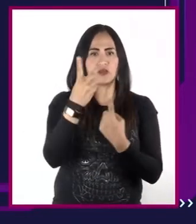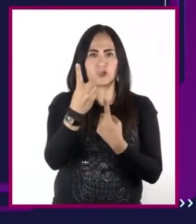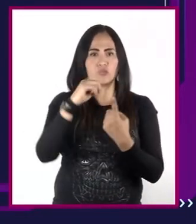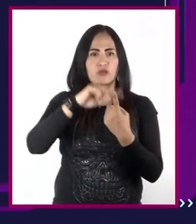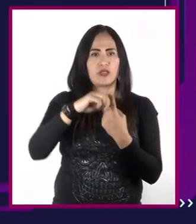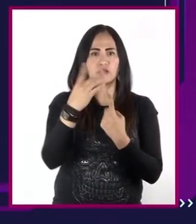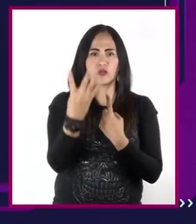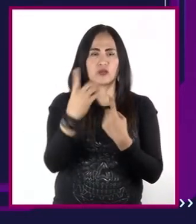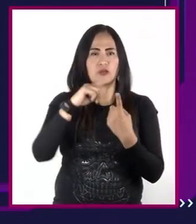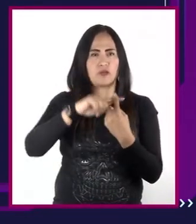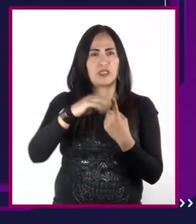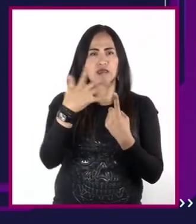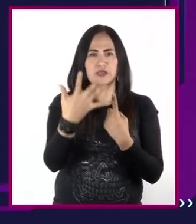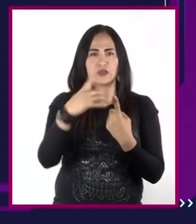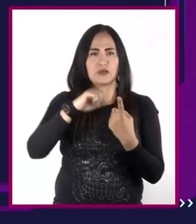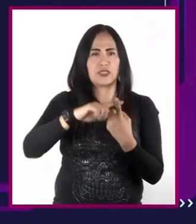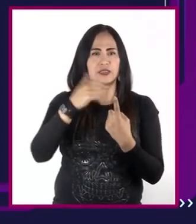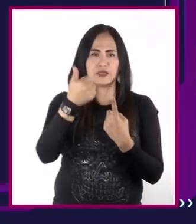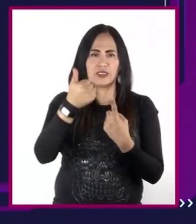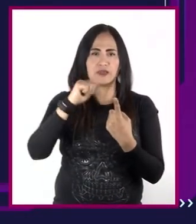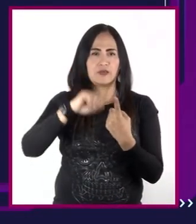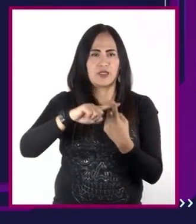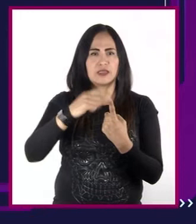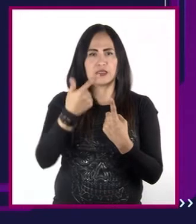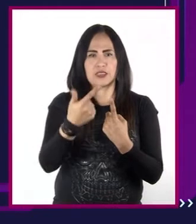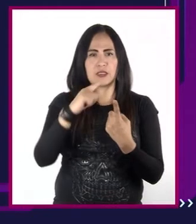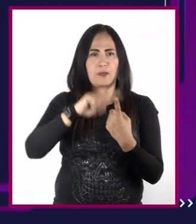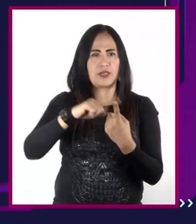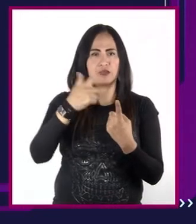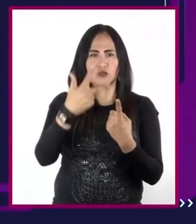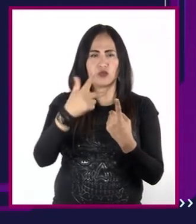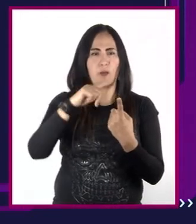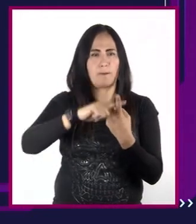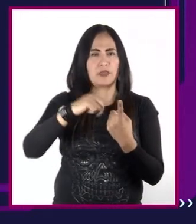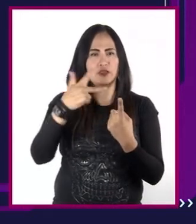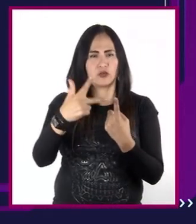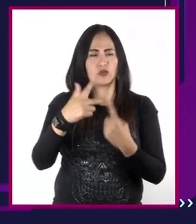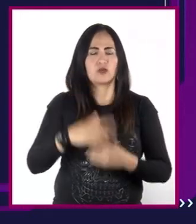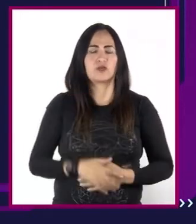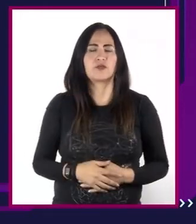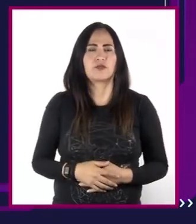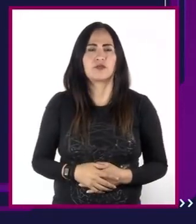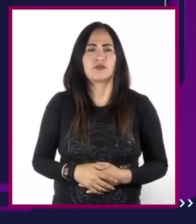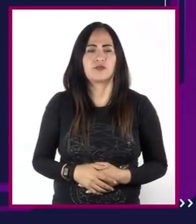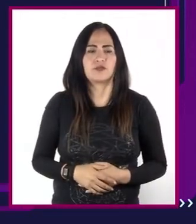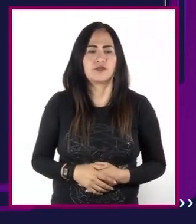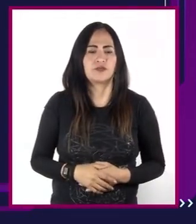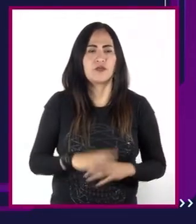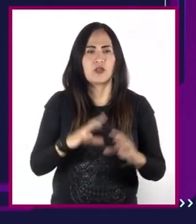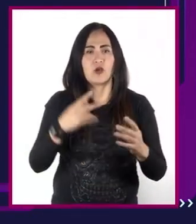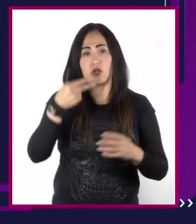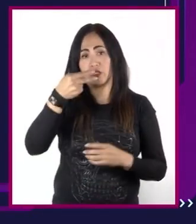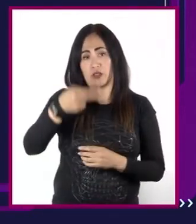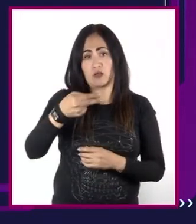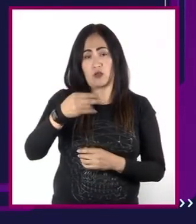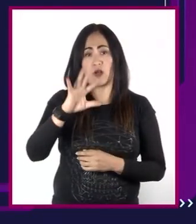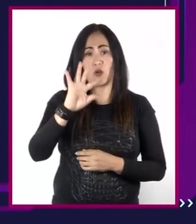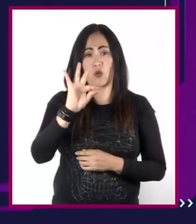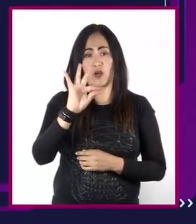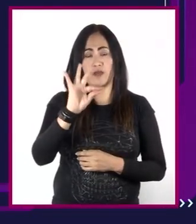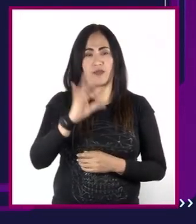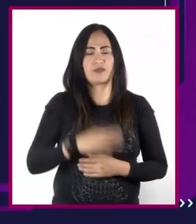más 4 más 5 más 6 más 7 más 8 más 8. Nos da como resultado